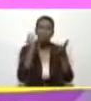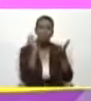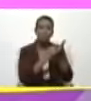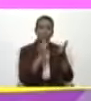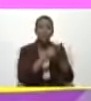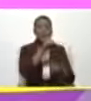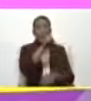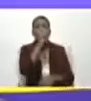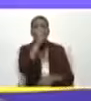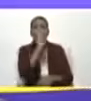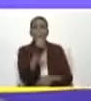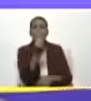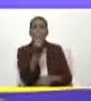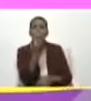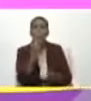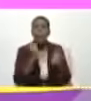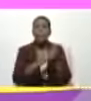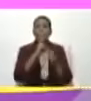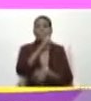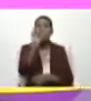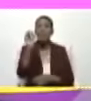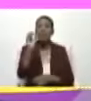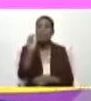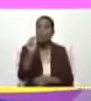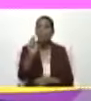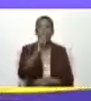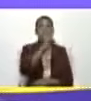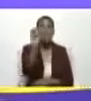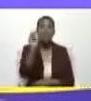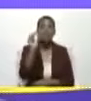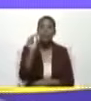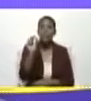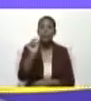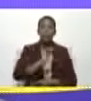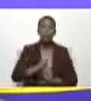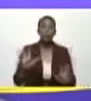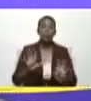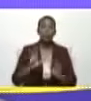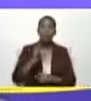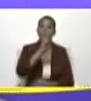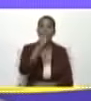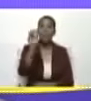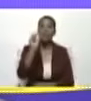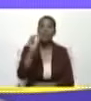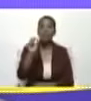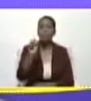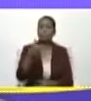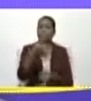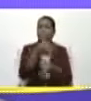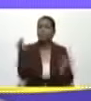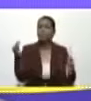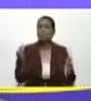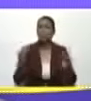promedio lleva Luis Ángel 20 en línea presidente y lo seguimos manteniendo 20 en línea